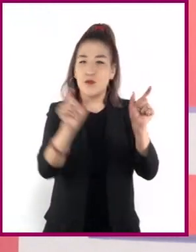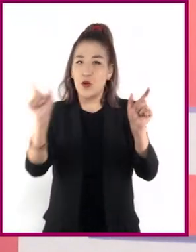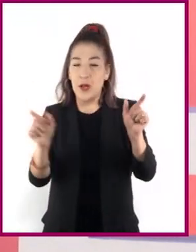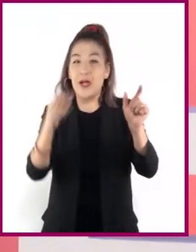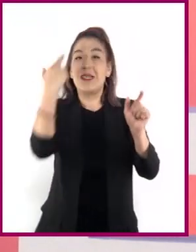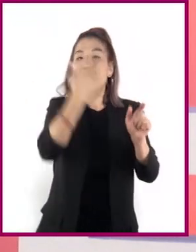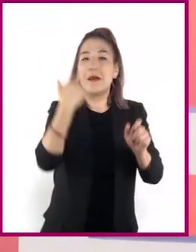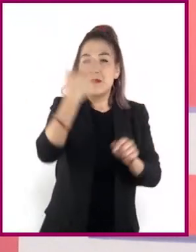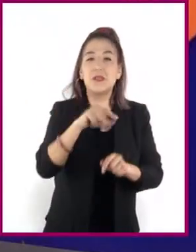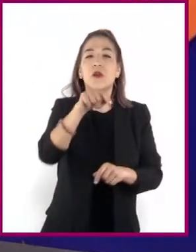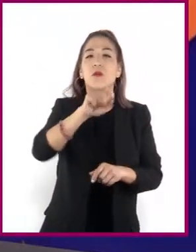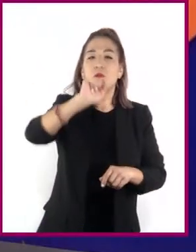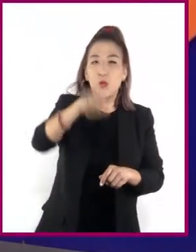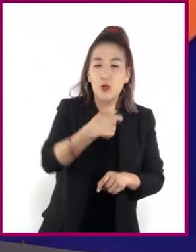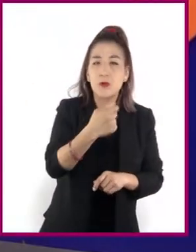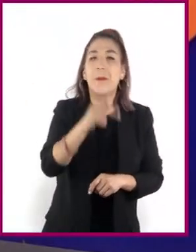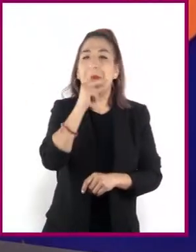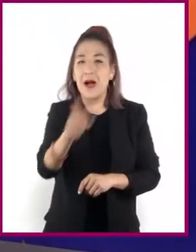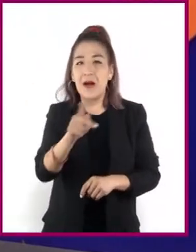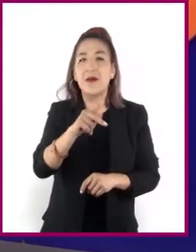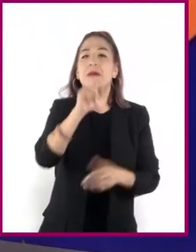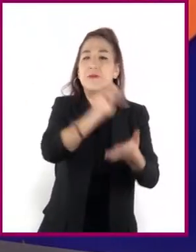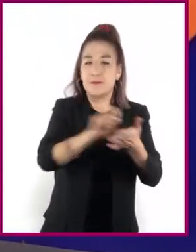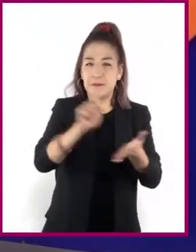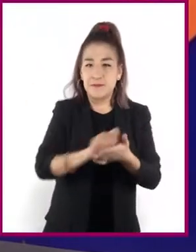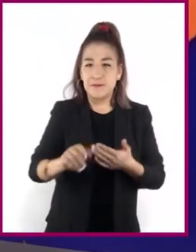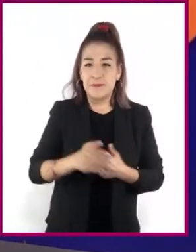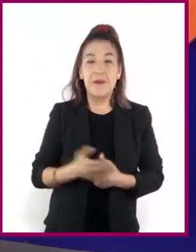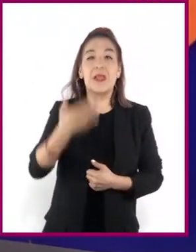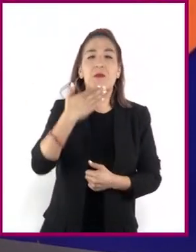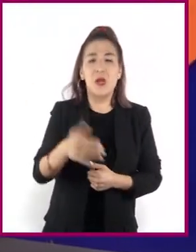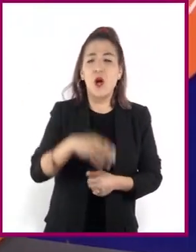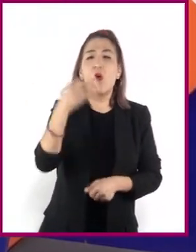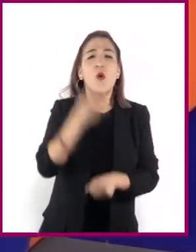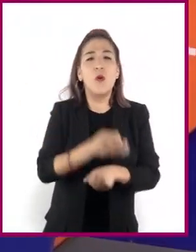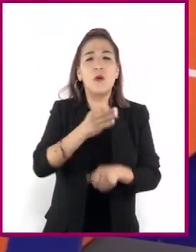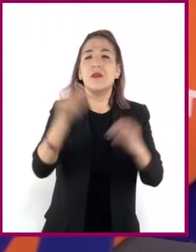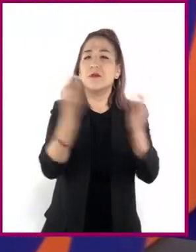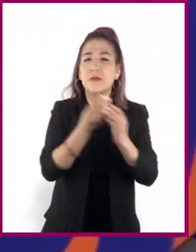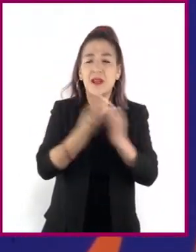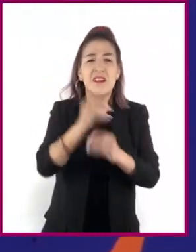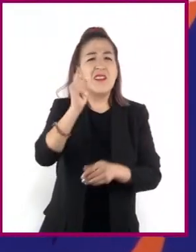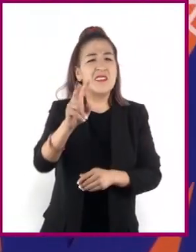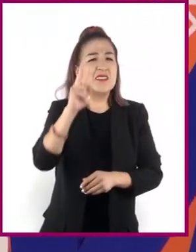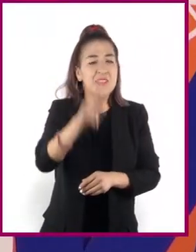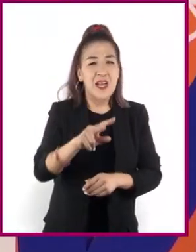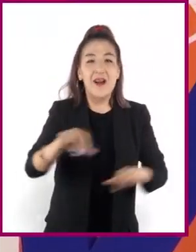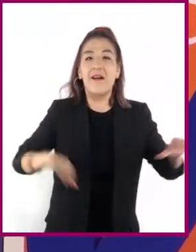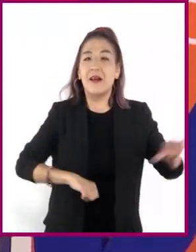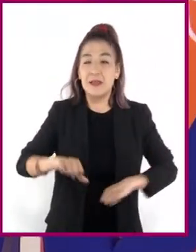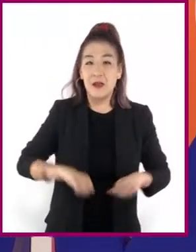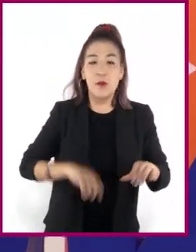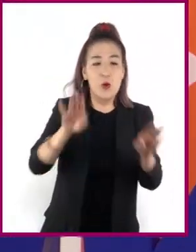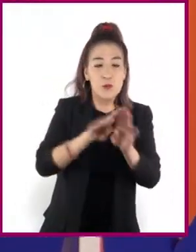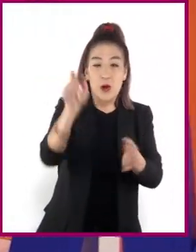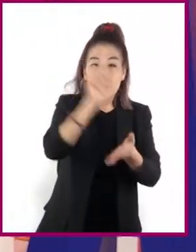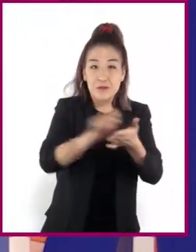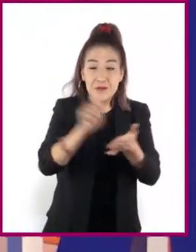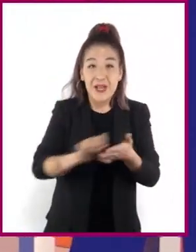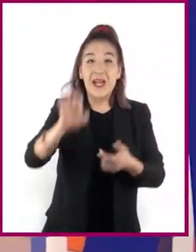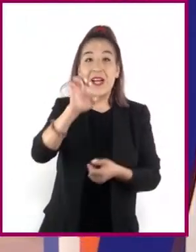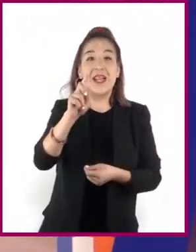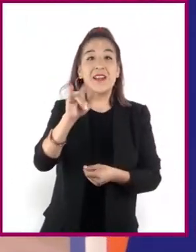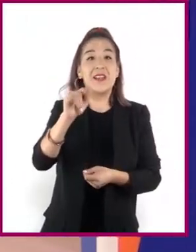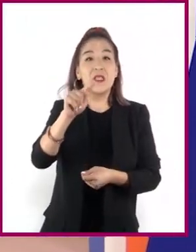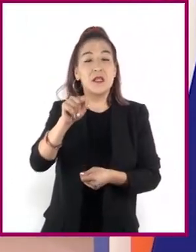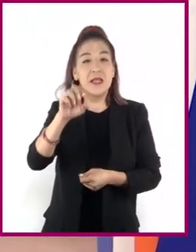y hacerlos muy bien a lo largo de la sesión vimos que el trabajo de edición debe ser muy